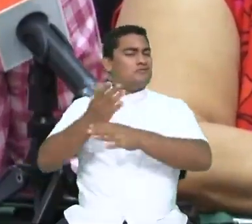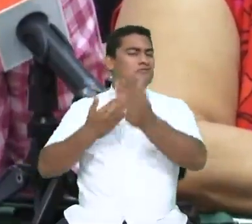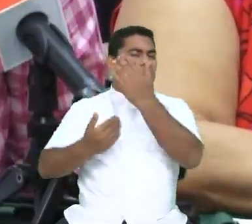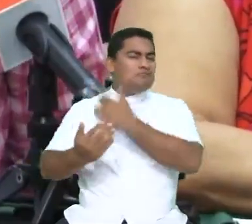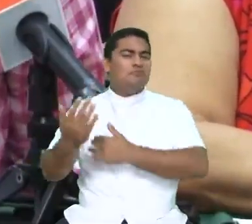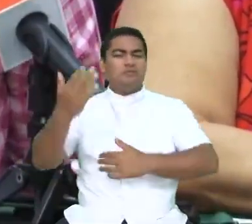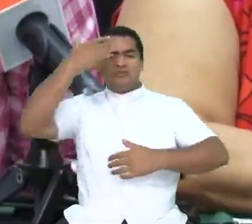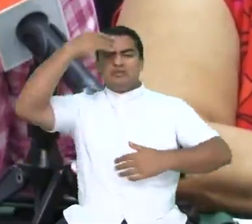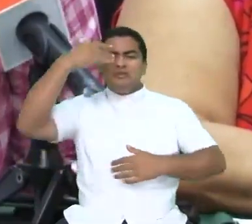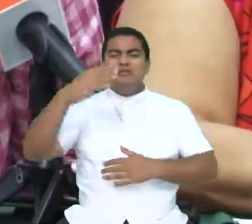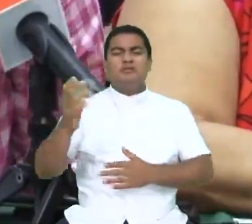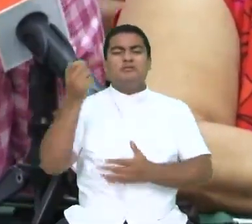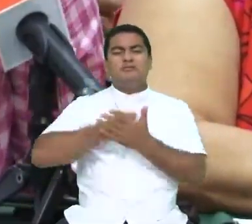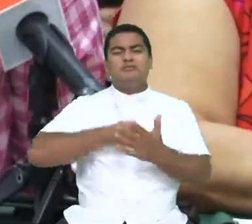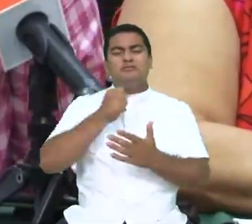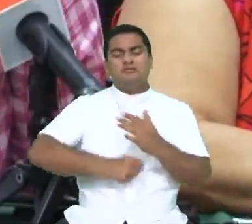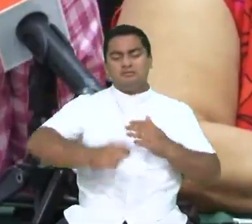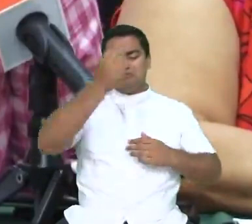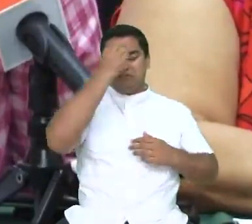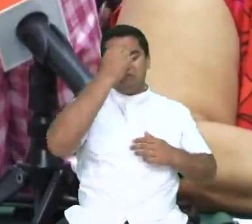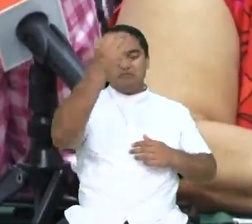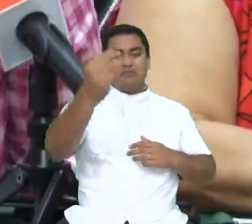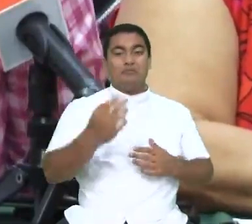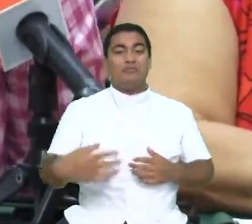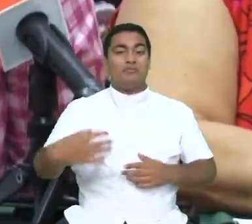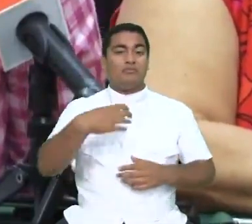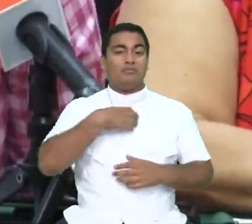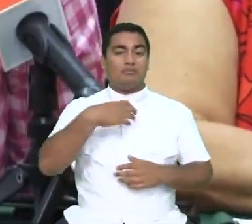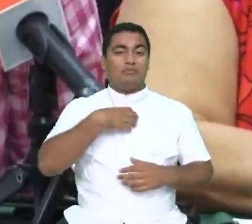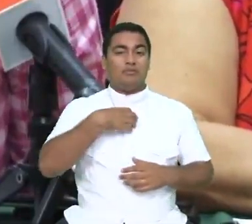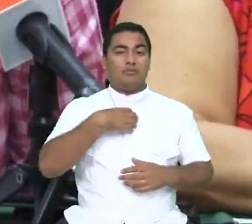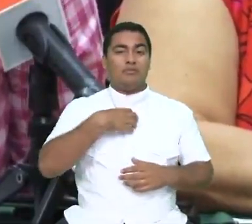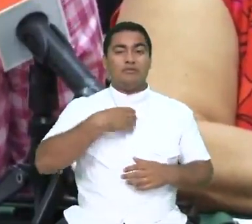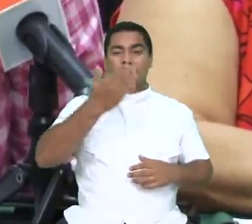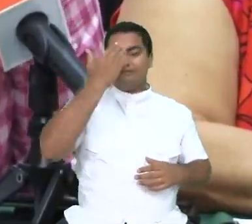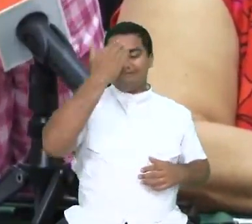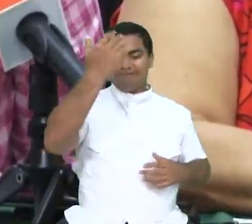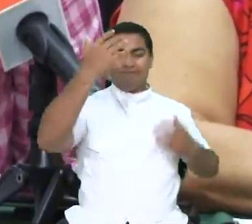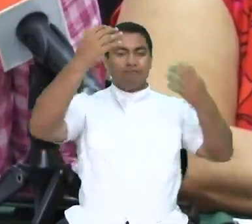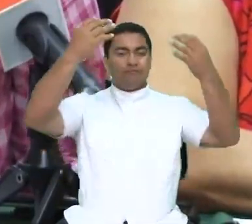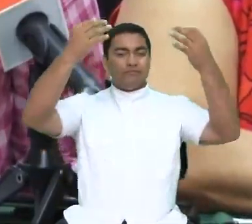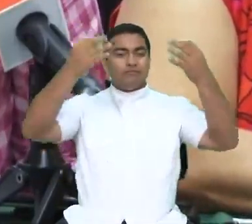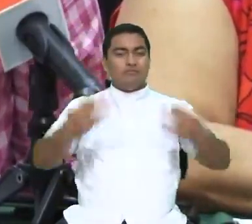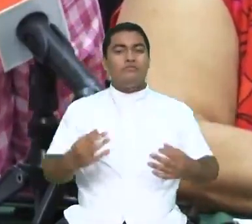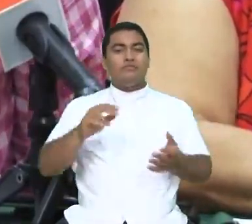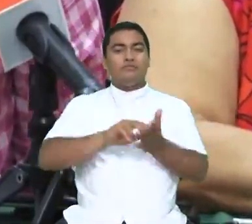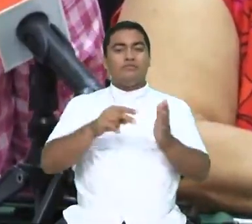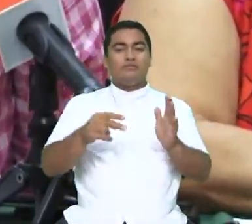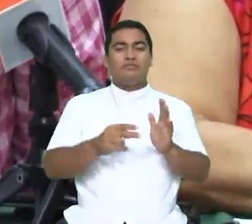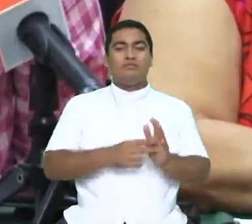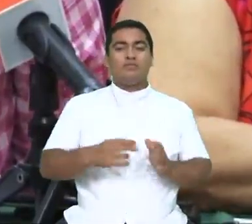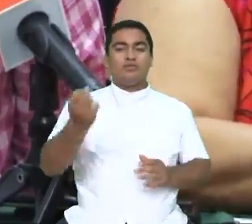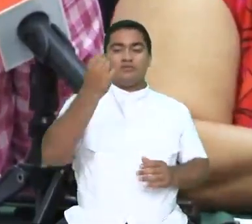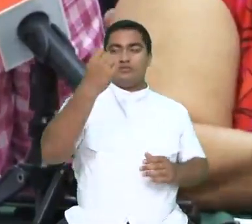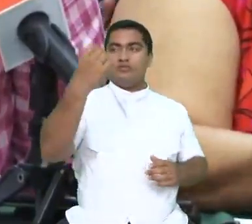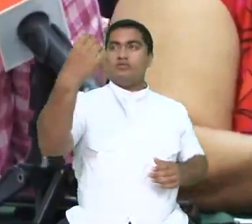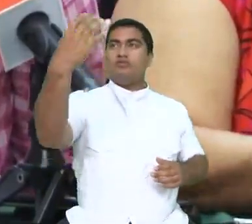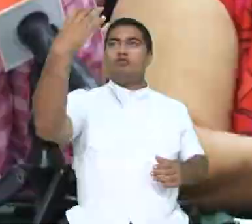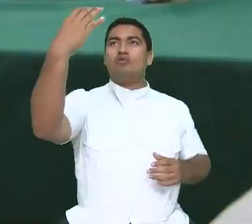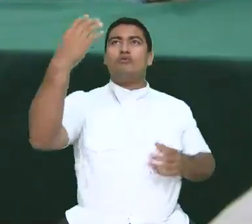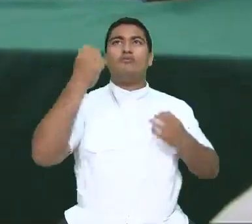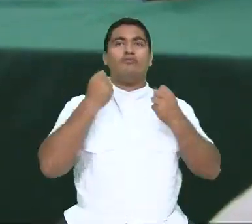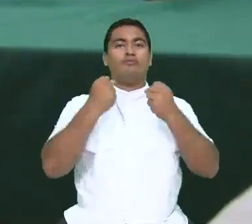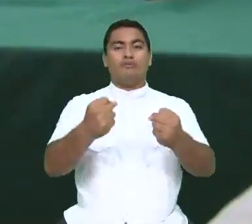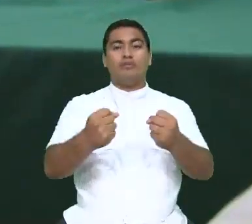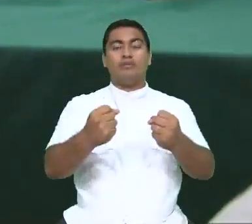sabemos de luchas y honor, que en nuestra frente altiva están los esplendores de un sol que no